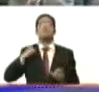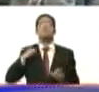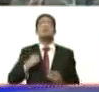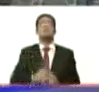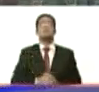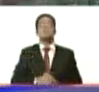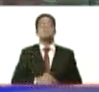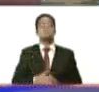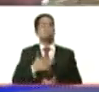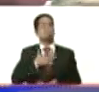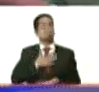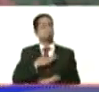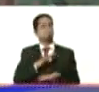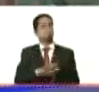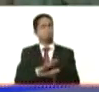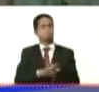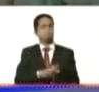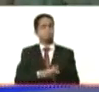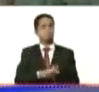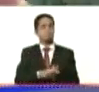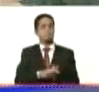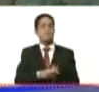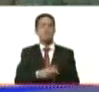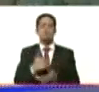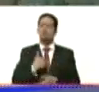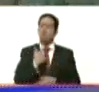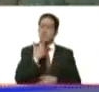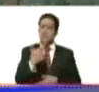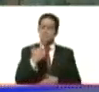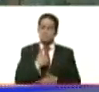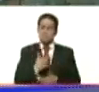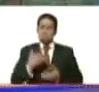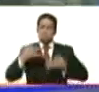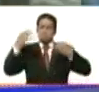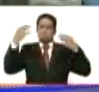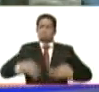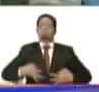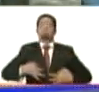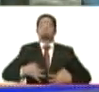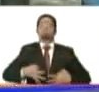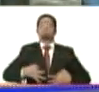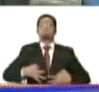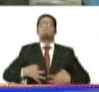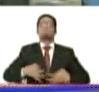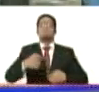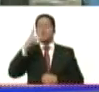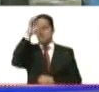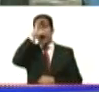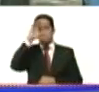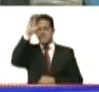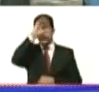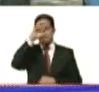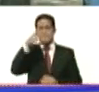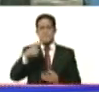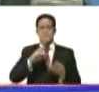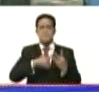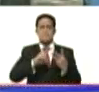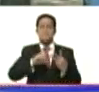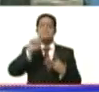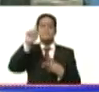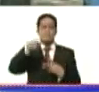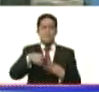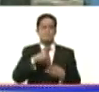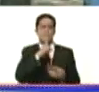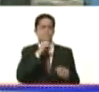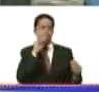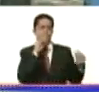Con serenidad, nervios de acero, no decimos pues. Nervios de acero, máxima conciencia y máximo cumplimiento